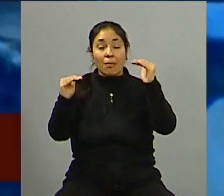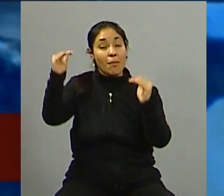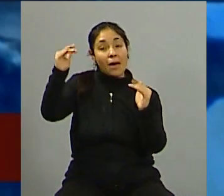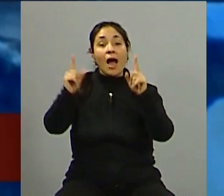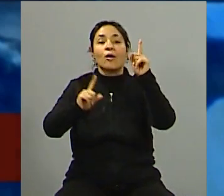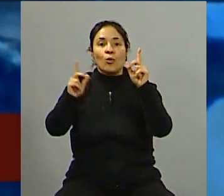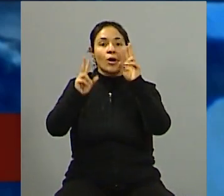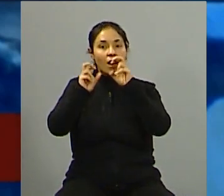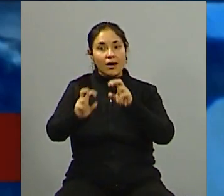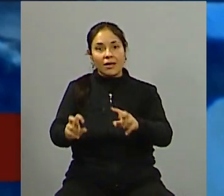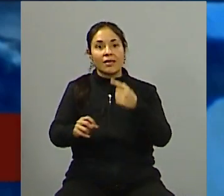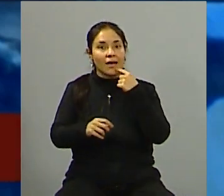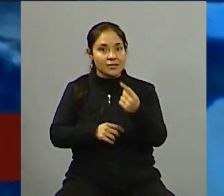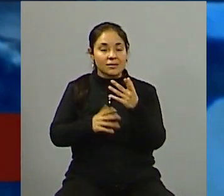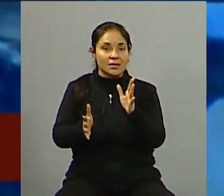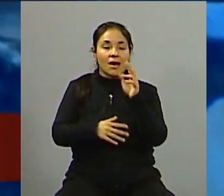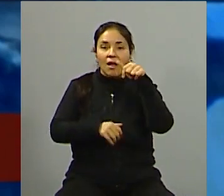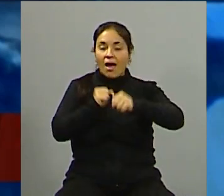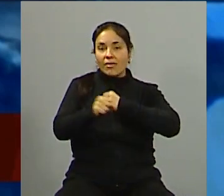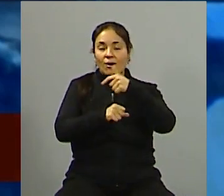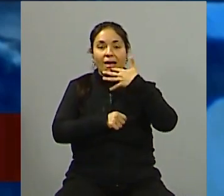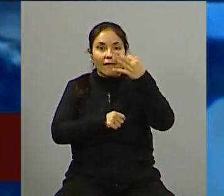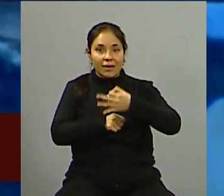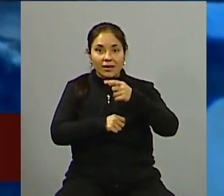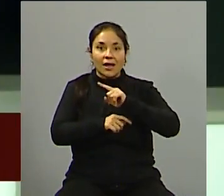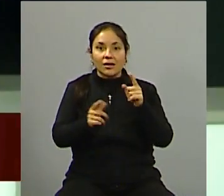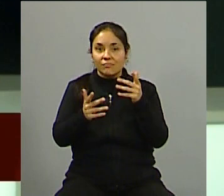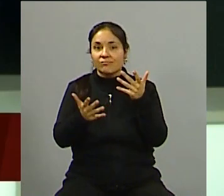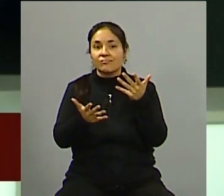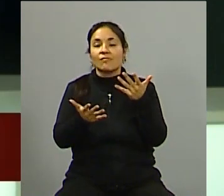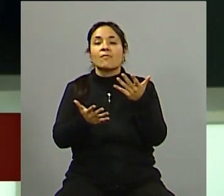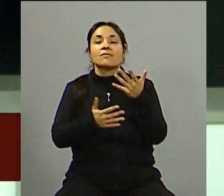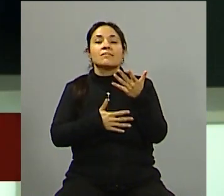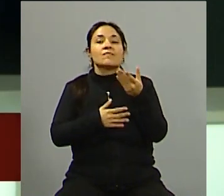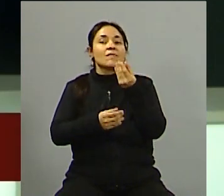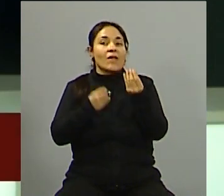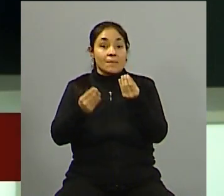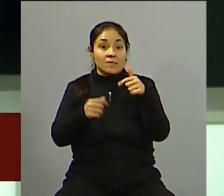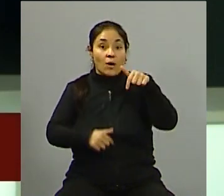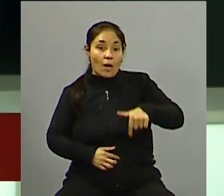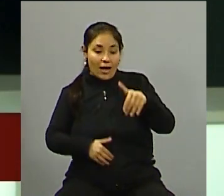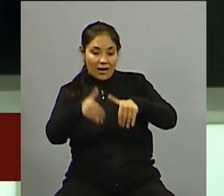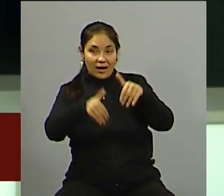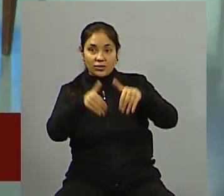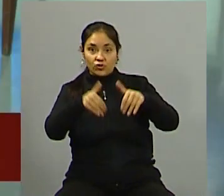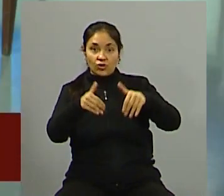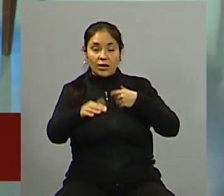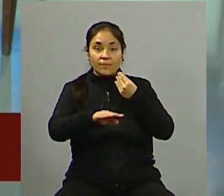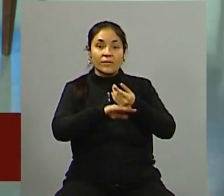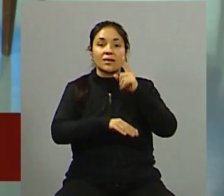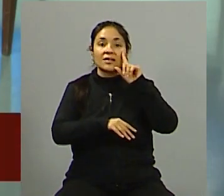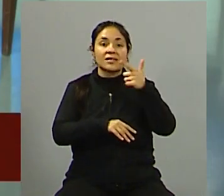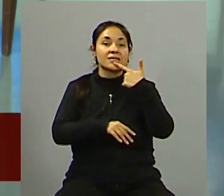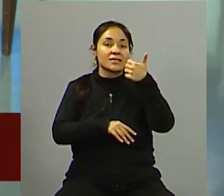algunos analistas. Y acá se genera la pregunta interna y con esto cierro. Si la cara de las elecciones hubiera sido Isabel